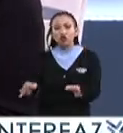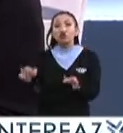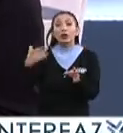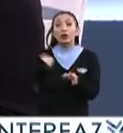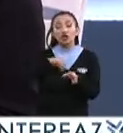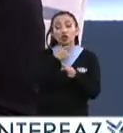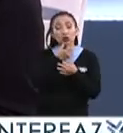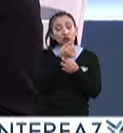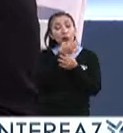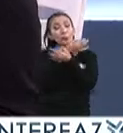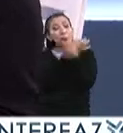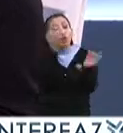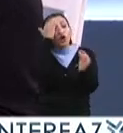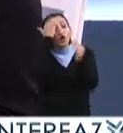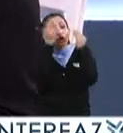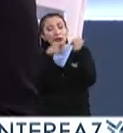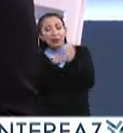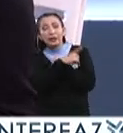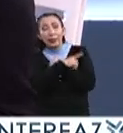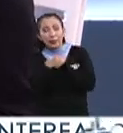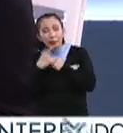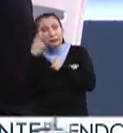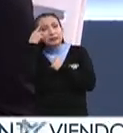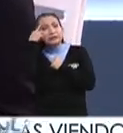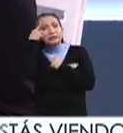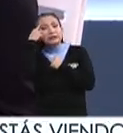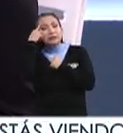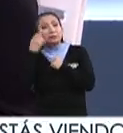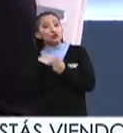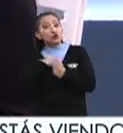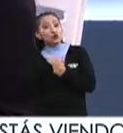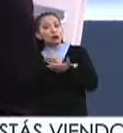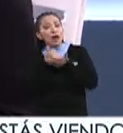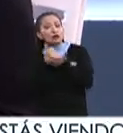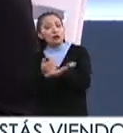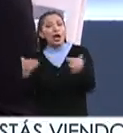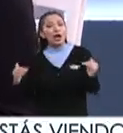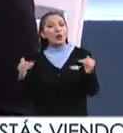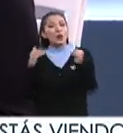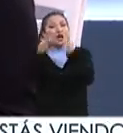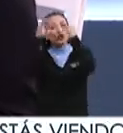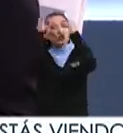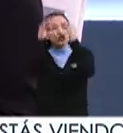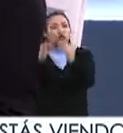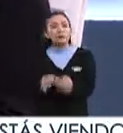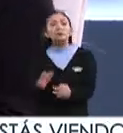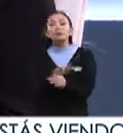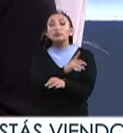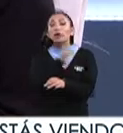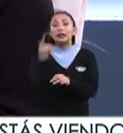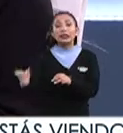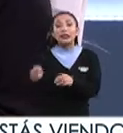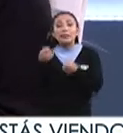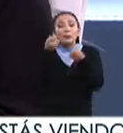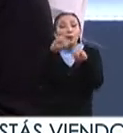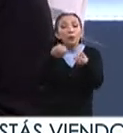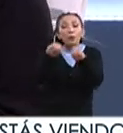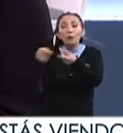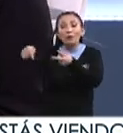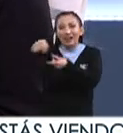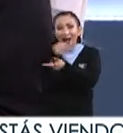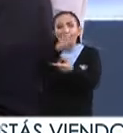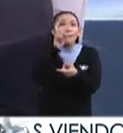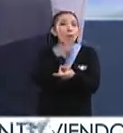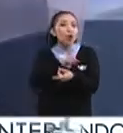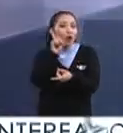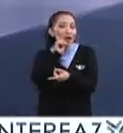de conocimiento es la manera que tenemos de contribuir a esa igualdad real. ¿Por qué? Porque le damos herramientas a